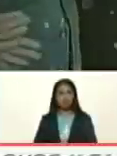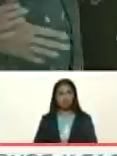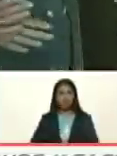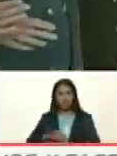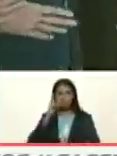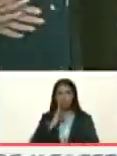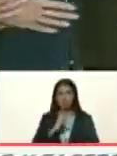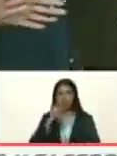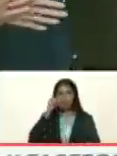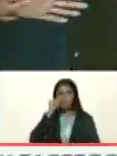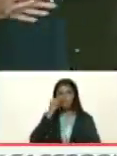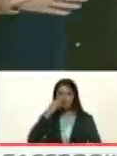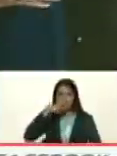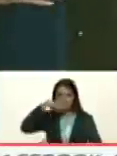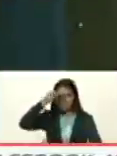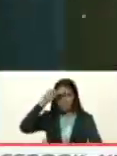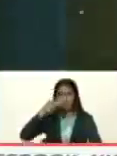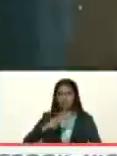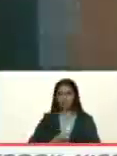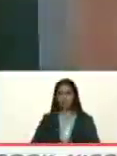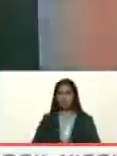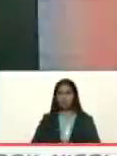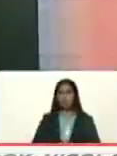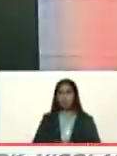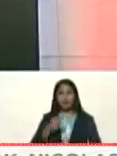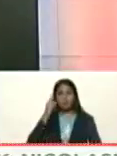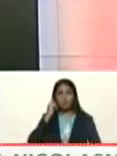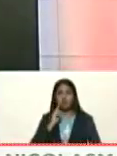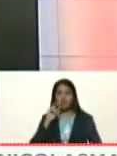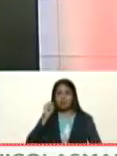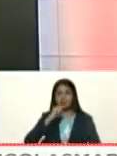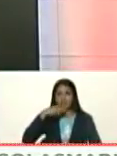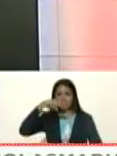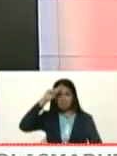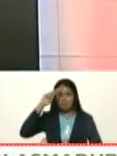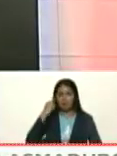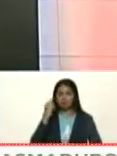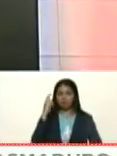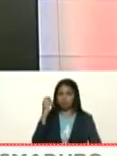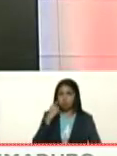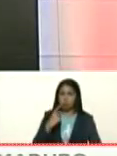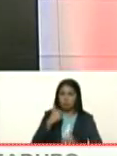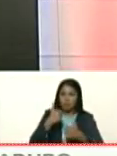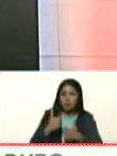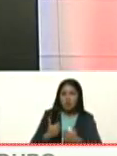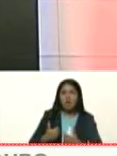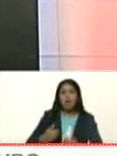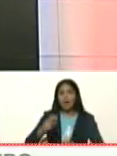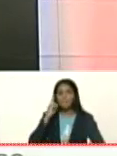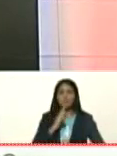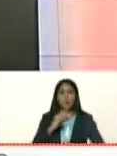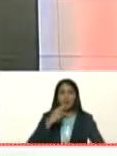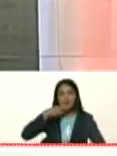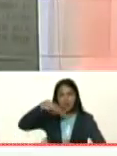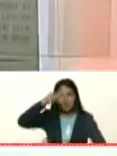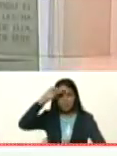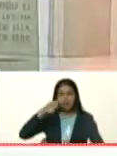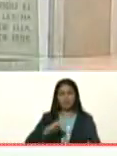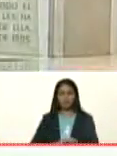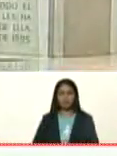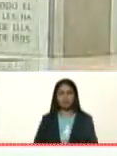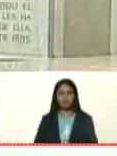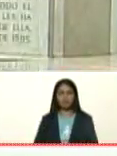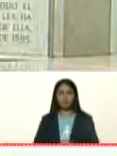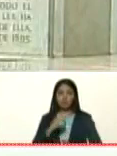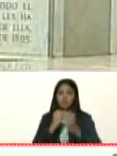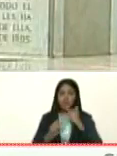Bolívar padre. Bolívar padre, sí, qué grande suena. Bolívar padre.